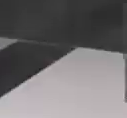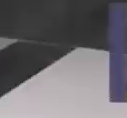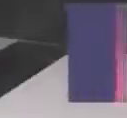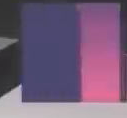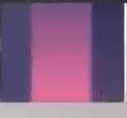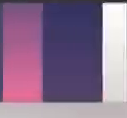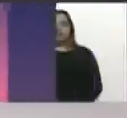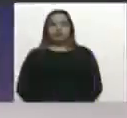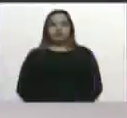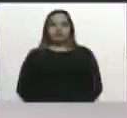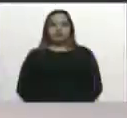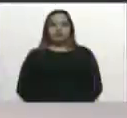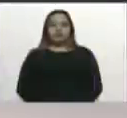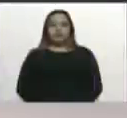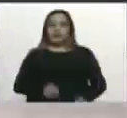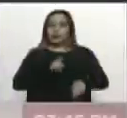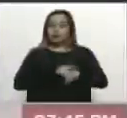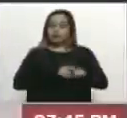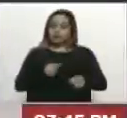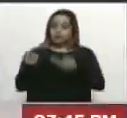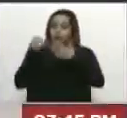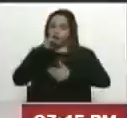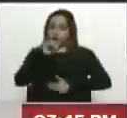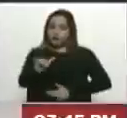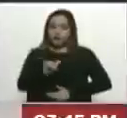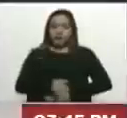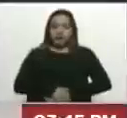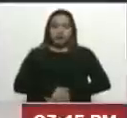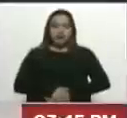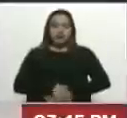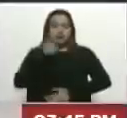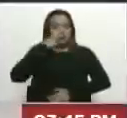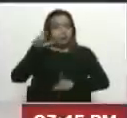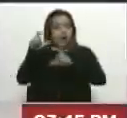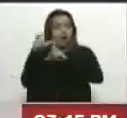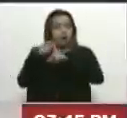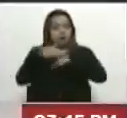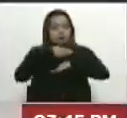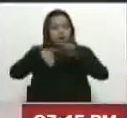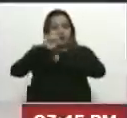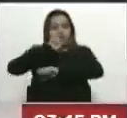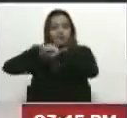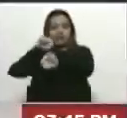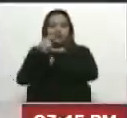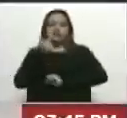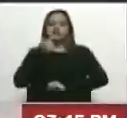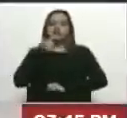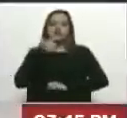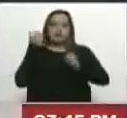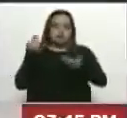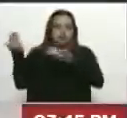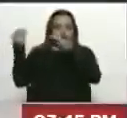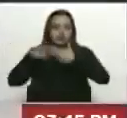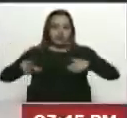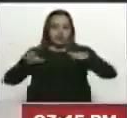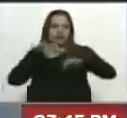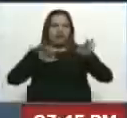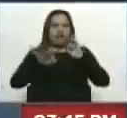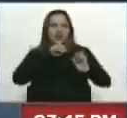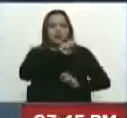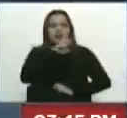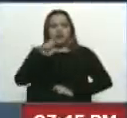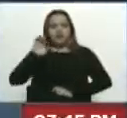Bien, a esta hora vamos con información completamente en vivo. Escuchamos al ministro para la Defensa, Vladimir Padrino López. Nos vamos al lugar, al Teresa Carreño.